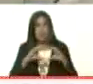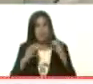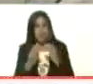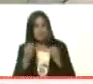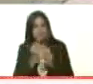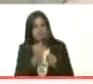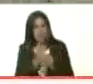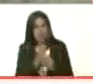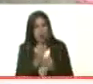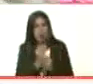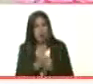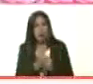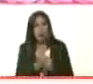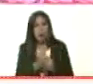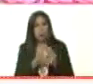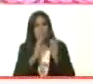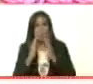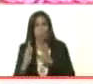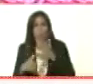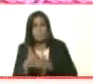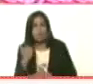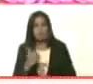obrera de manera orgánica,